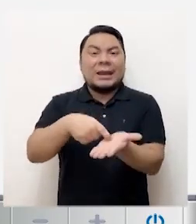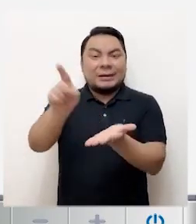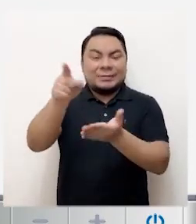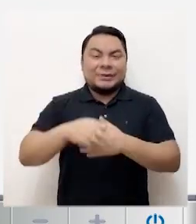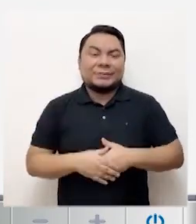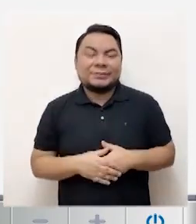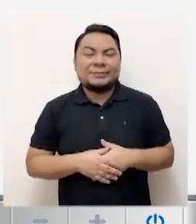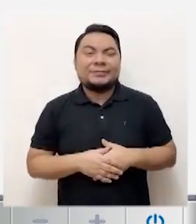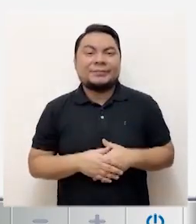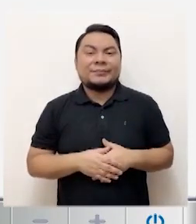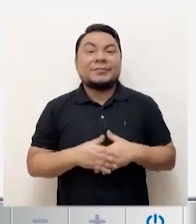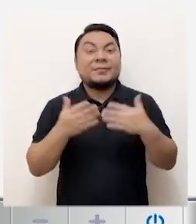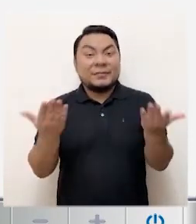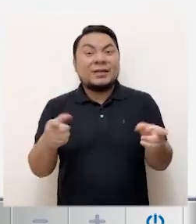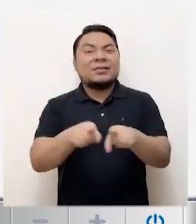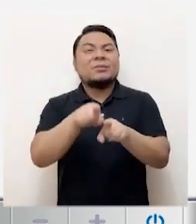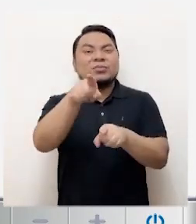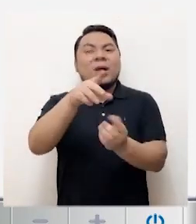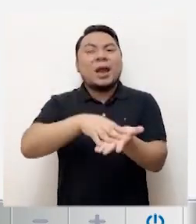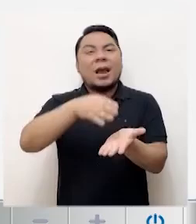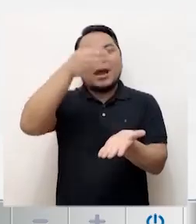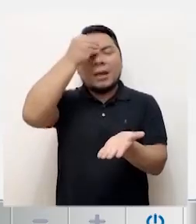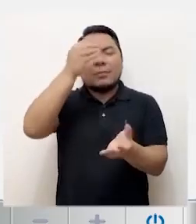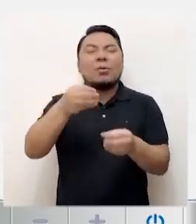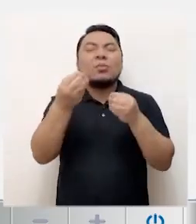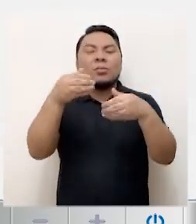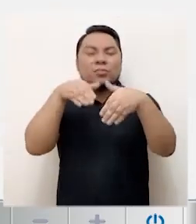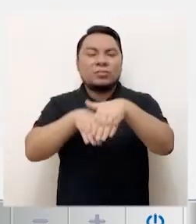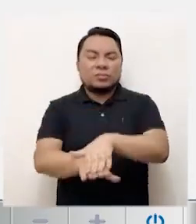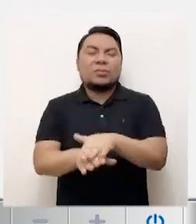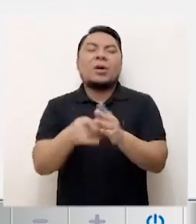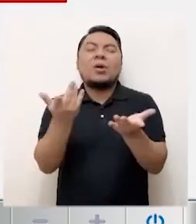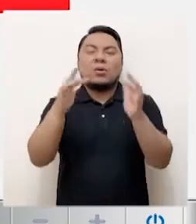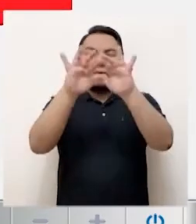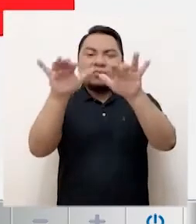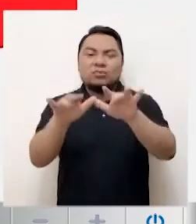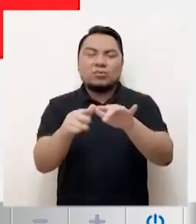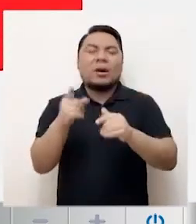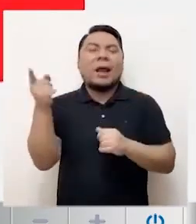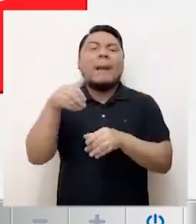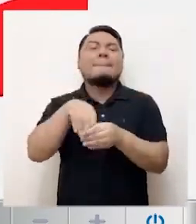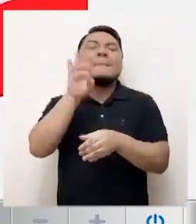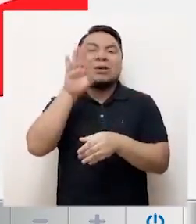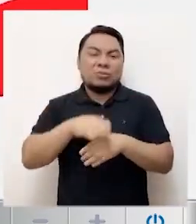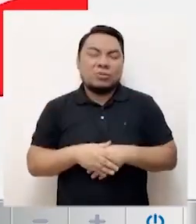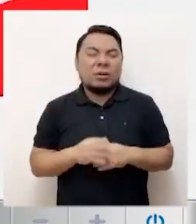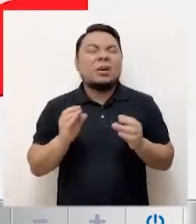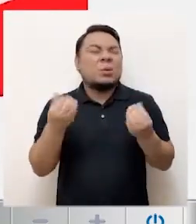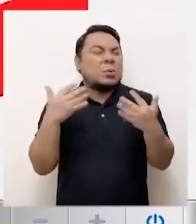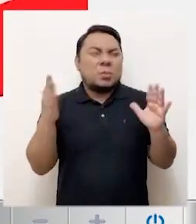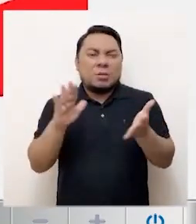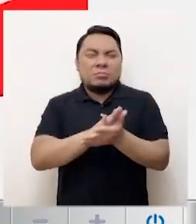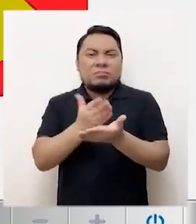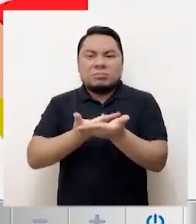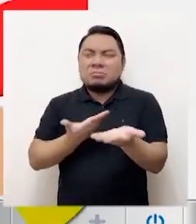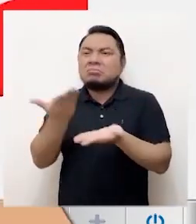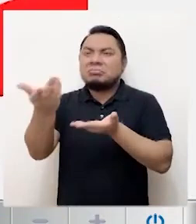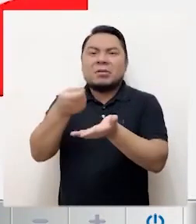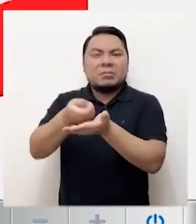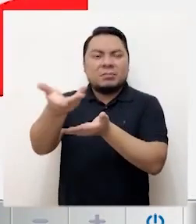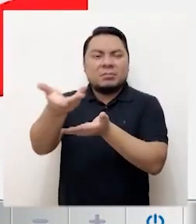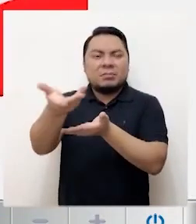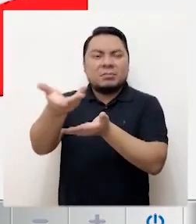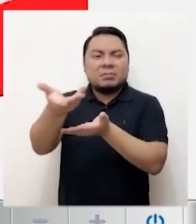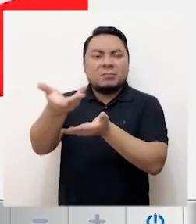botón Enviar. También aprendimos a ingresar a Multired Virtual para poder realizar cualquier trámite en el Banco de